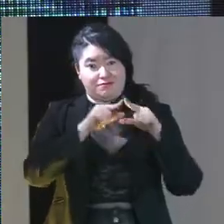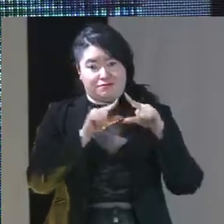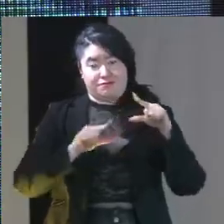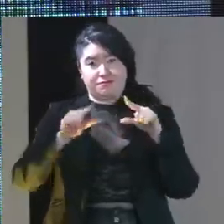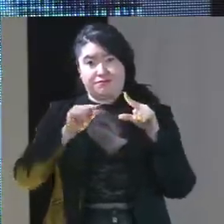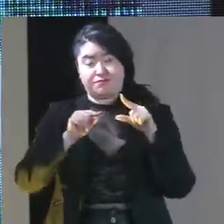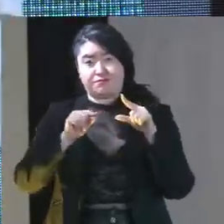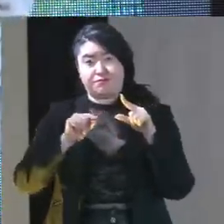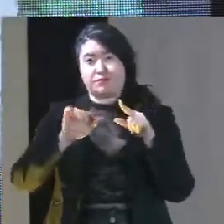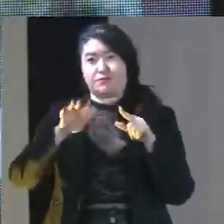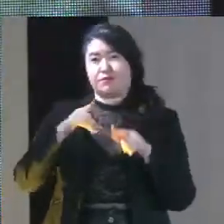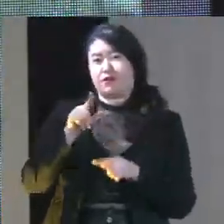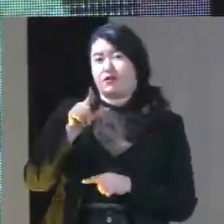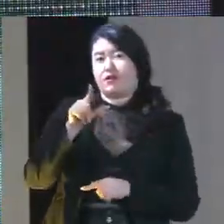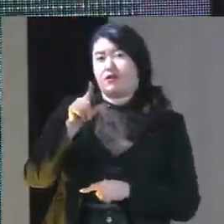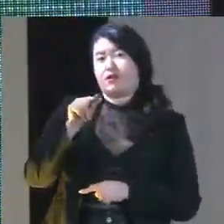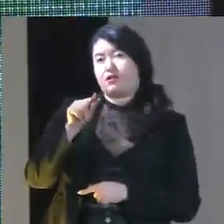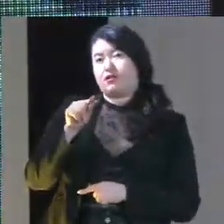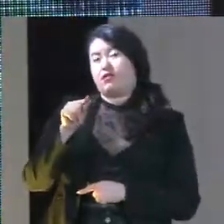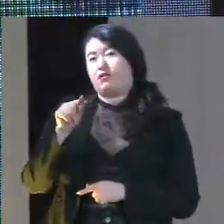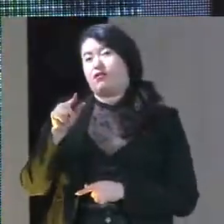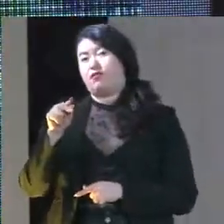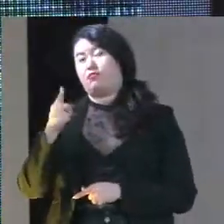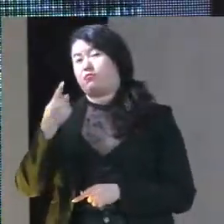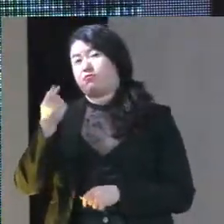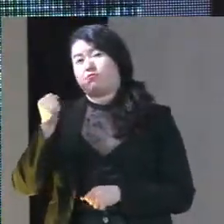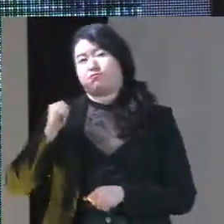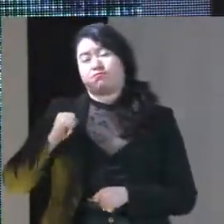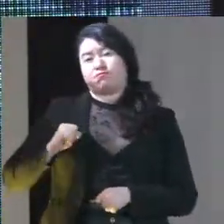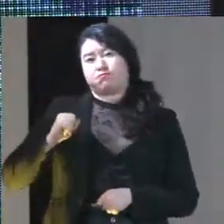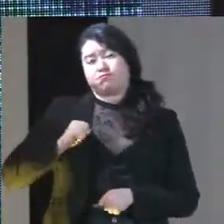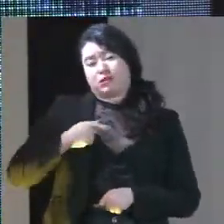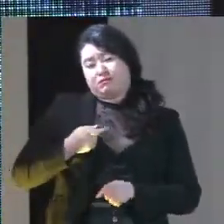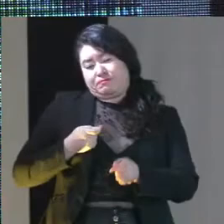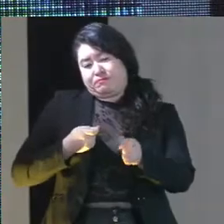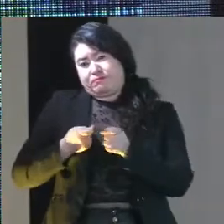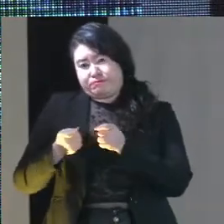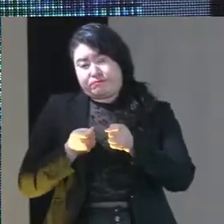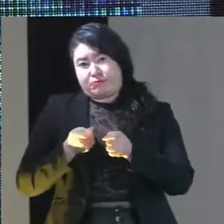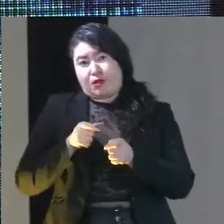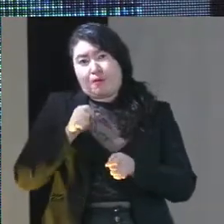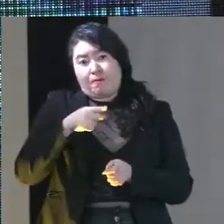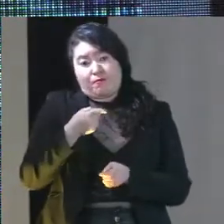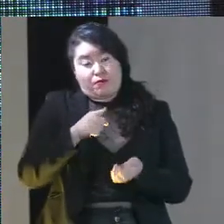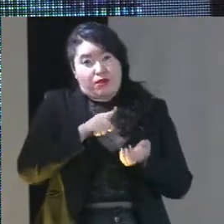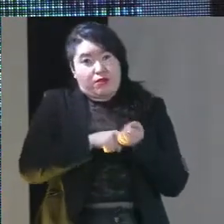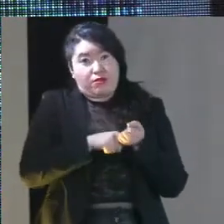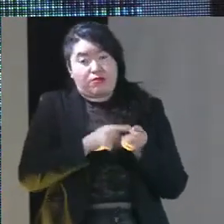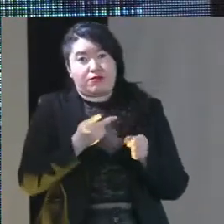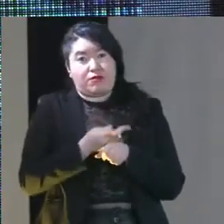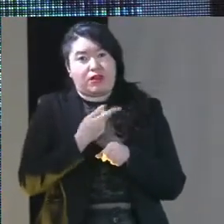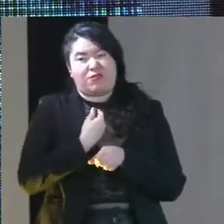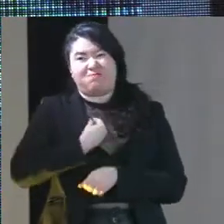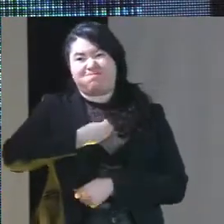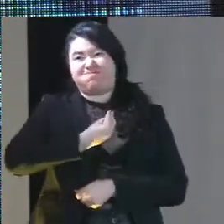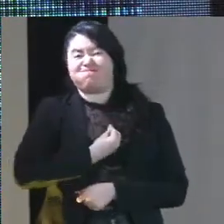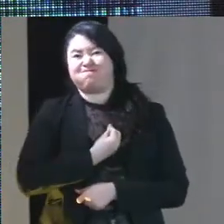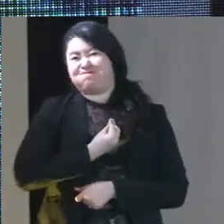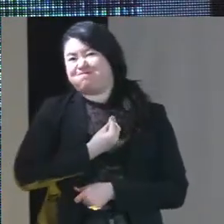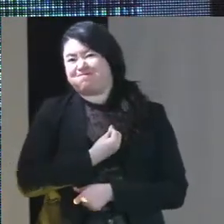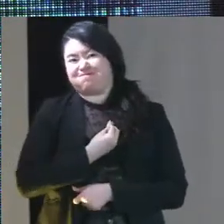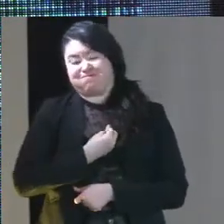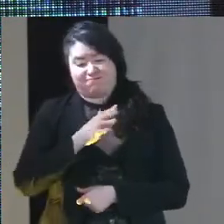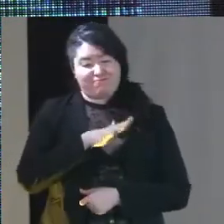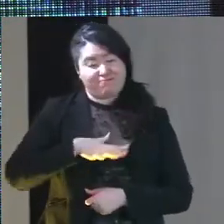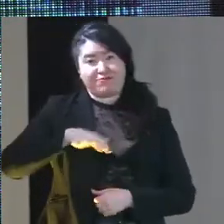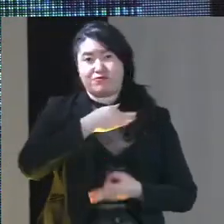otros 60, 70, un siglo dominar, y donde el expansionismo hispano se topó con una resistencia tenaz y